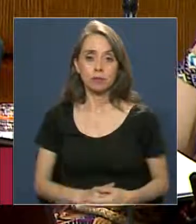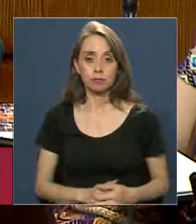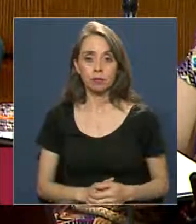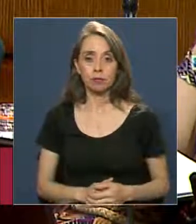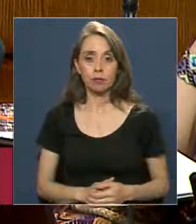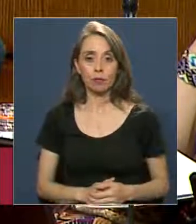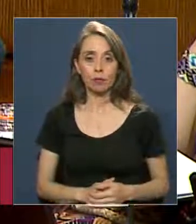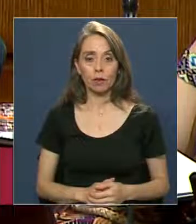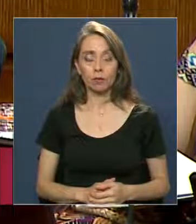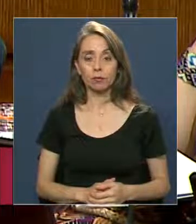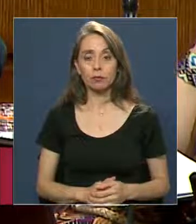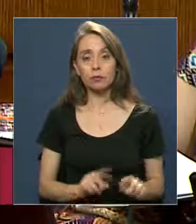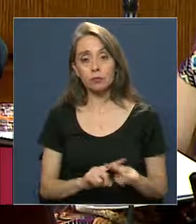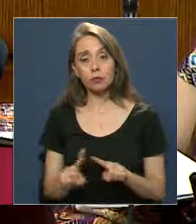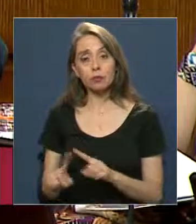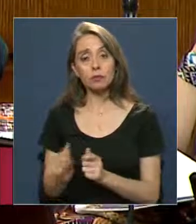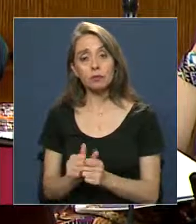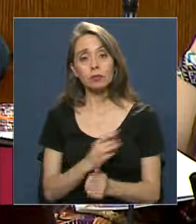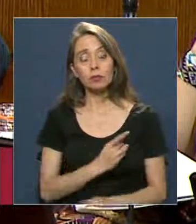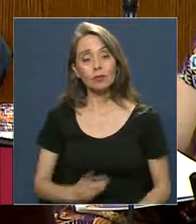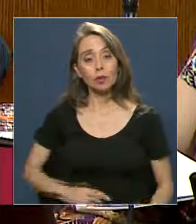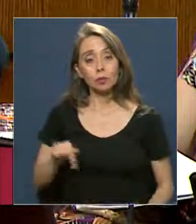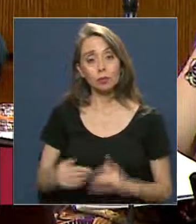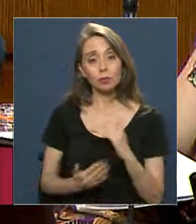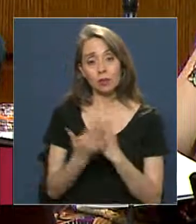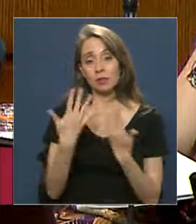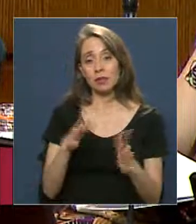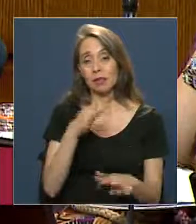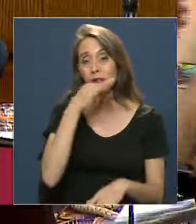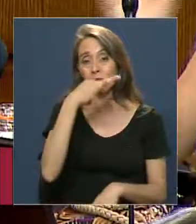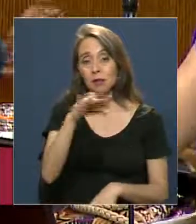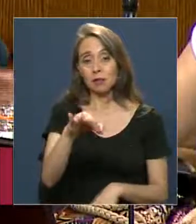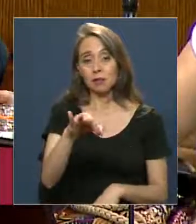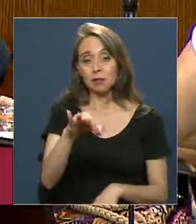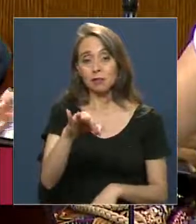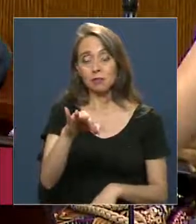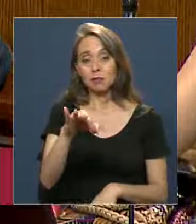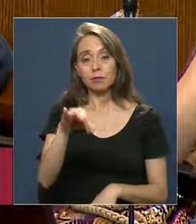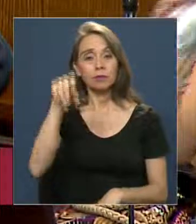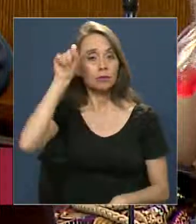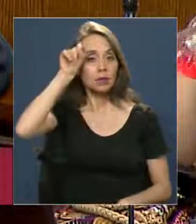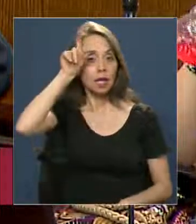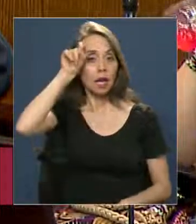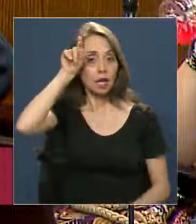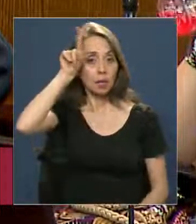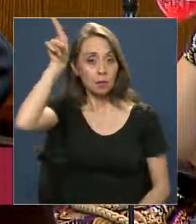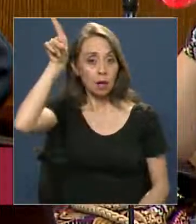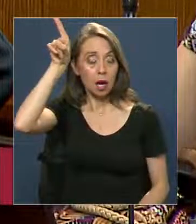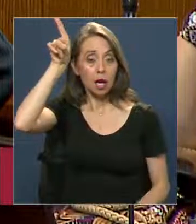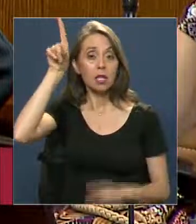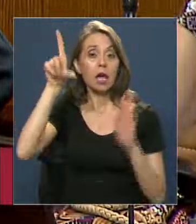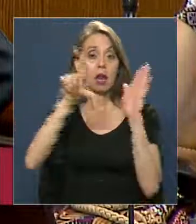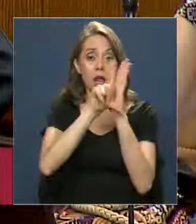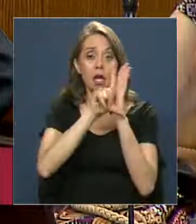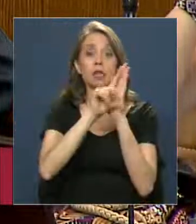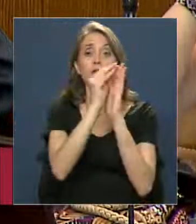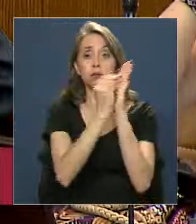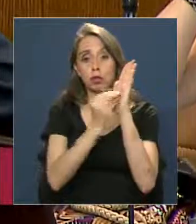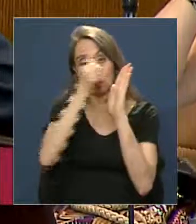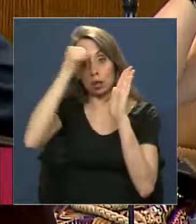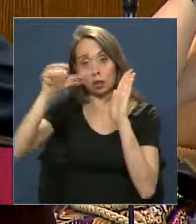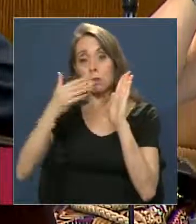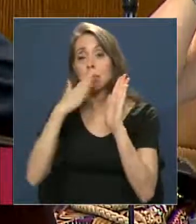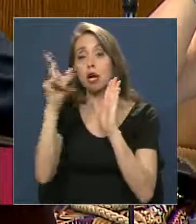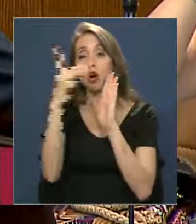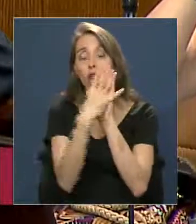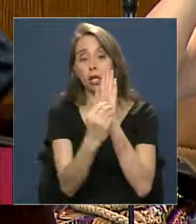dicho diferentes colegas parlamentarios esta mañana, repito. Alemania, por cierto, es el mejor ejemplo de aquello, pero hay